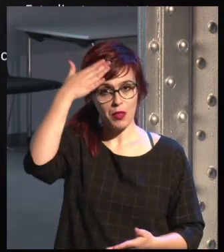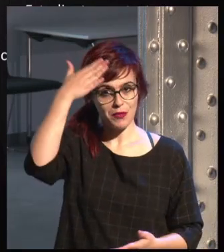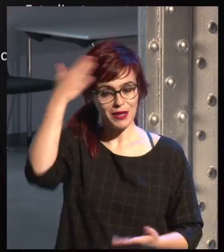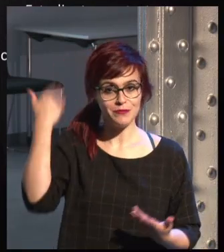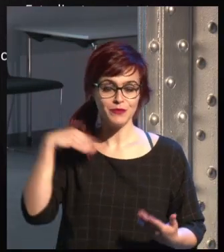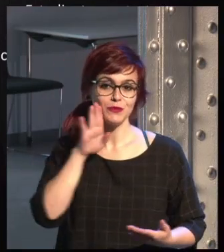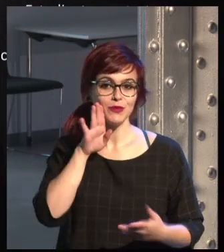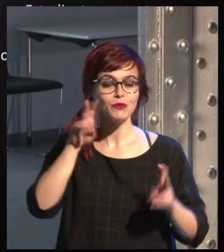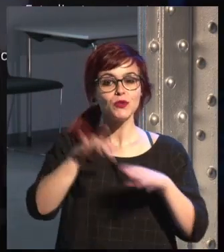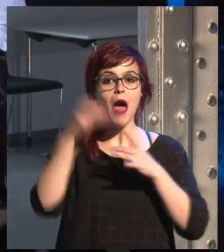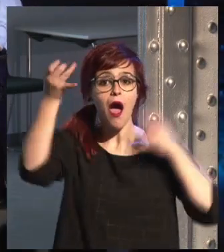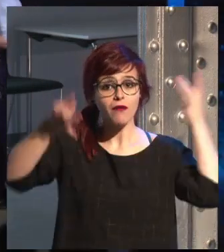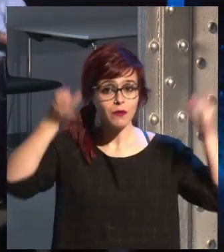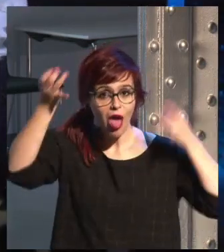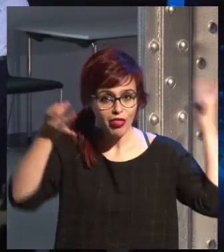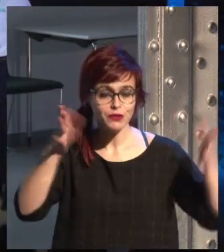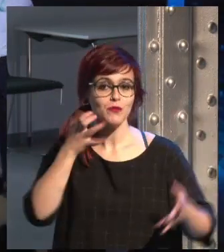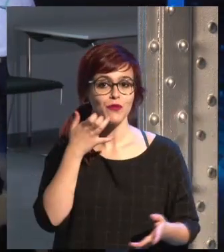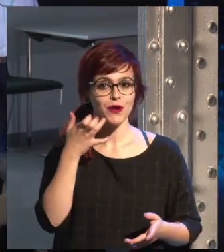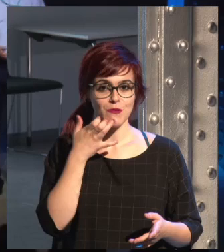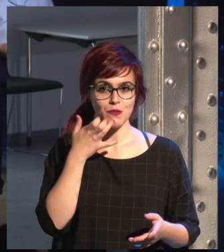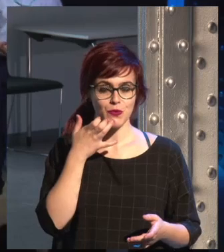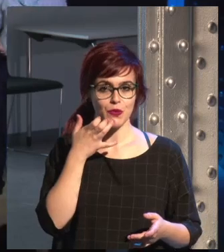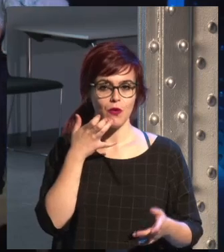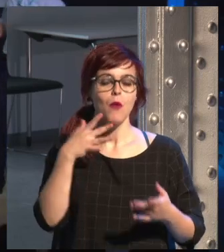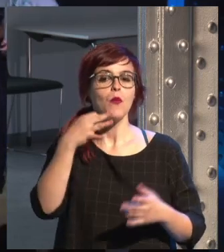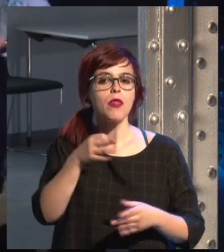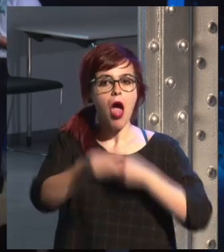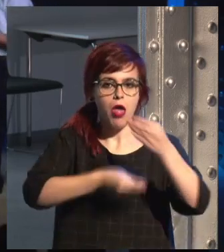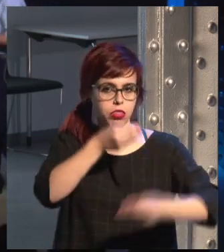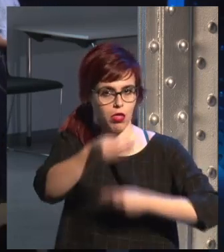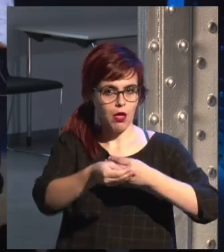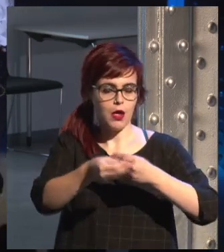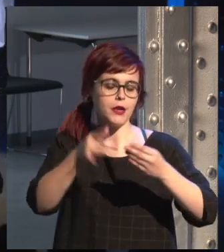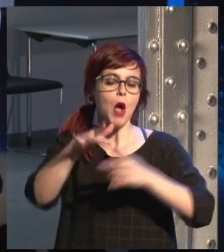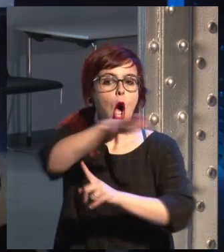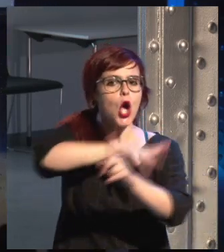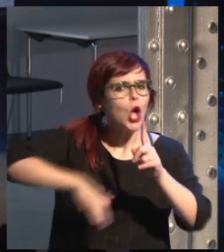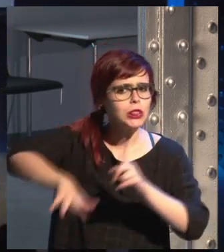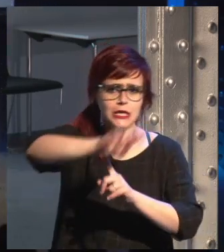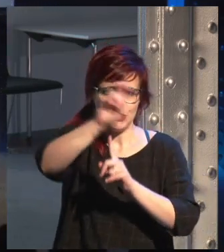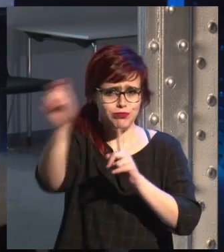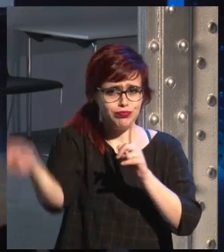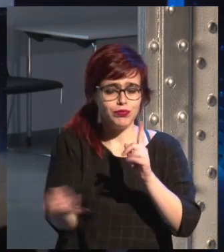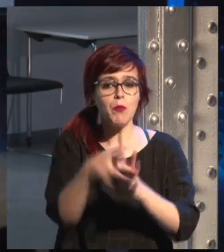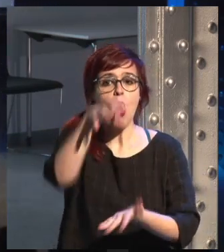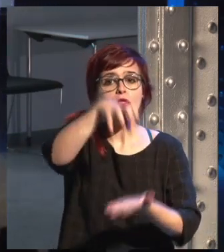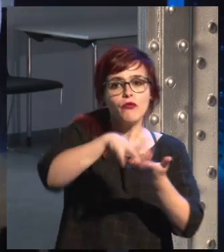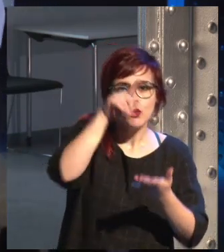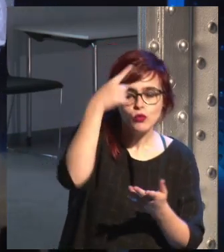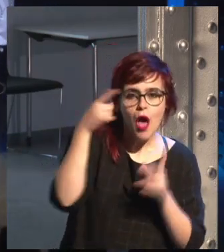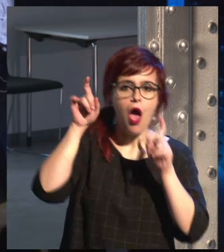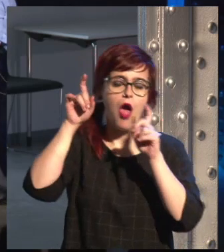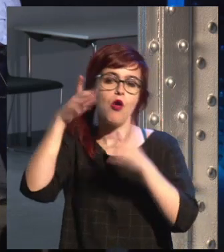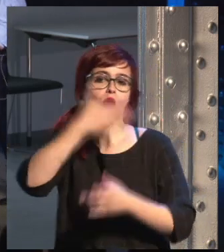esta plataforma y estas actividades pues puedan ser realizadas en muy diversos contextos, que centros culturales, centros